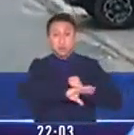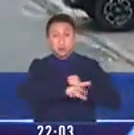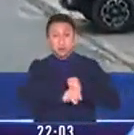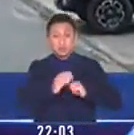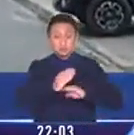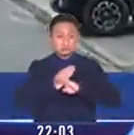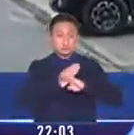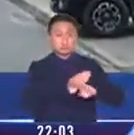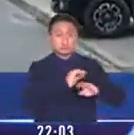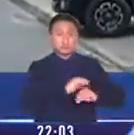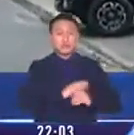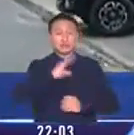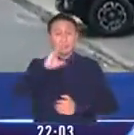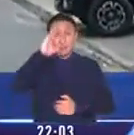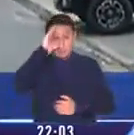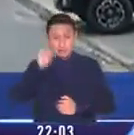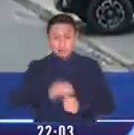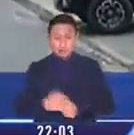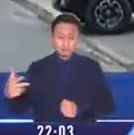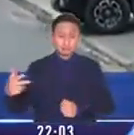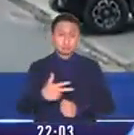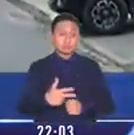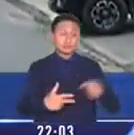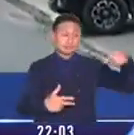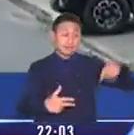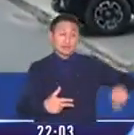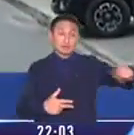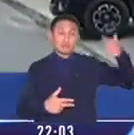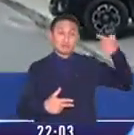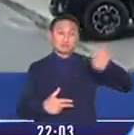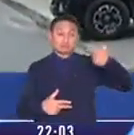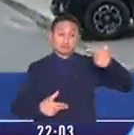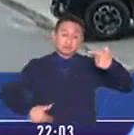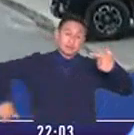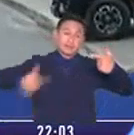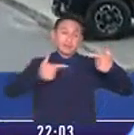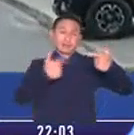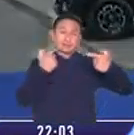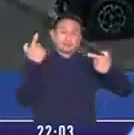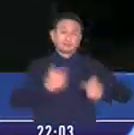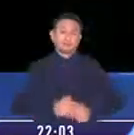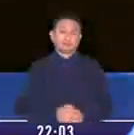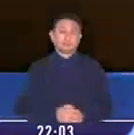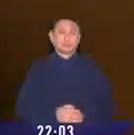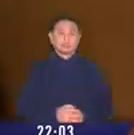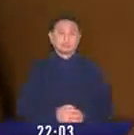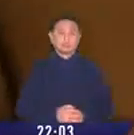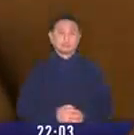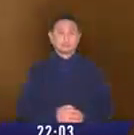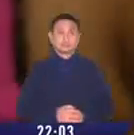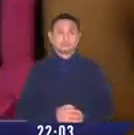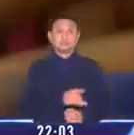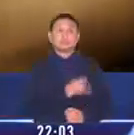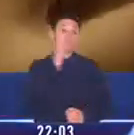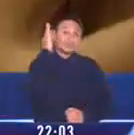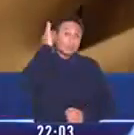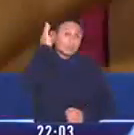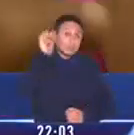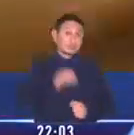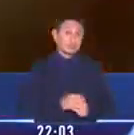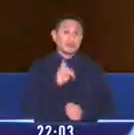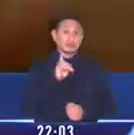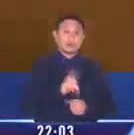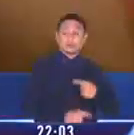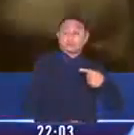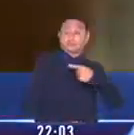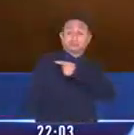que personal policial fue agredido con armas de fuego y tuvieron que repeler este ataque del personal policial. La joven, que terminó con una rozadura de bala